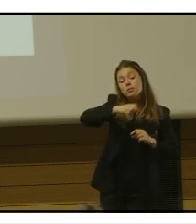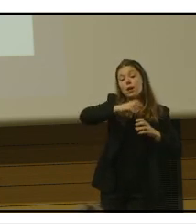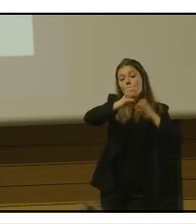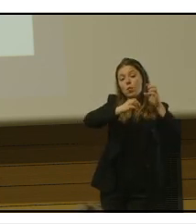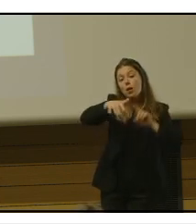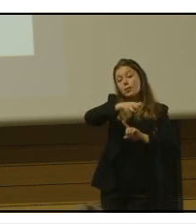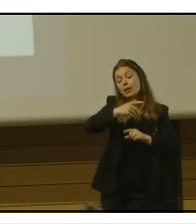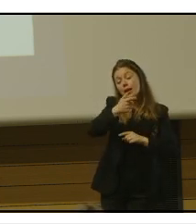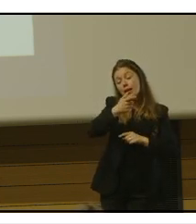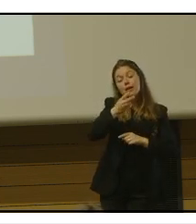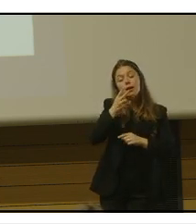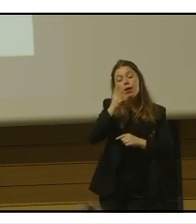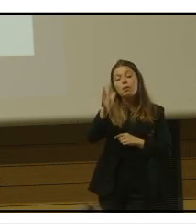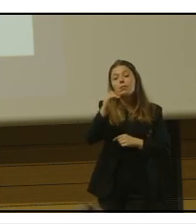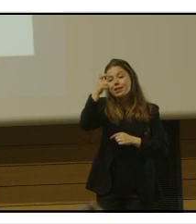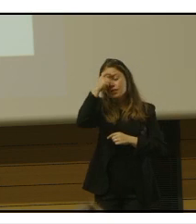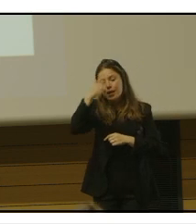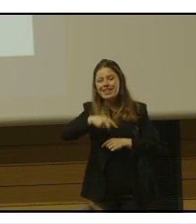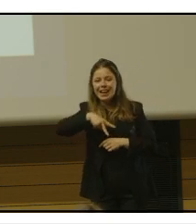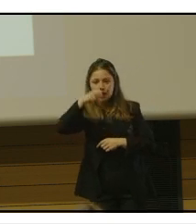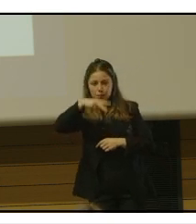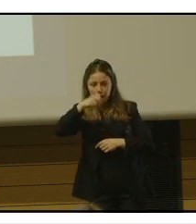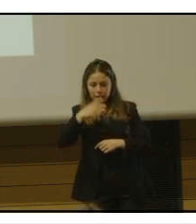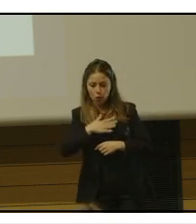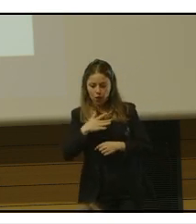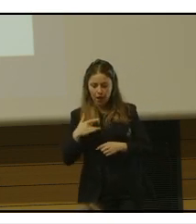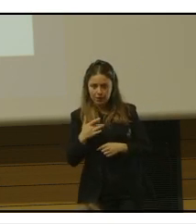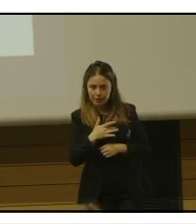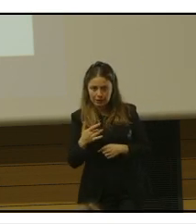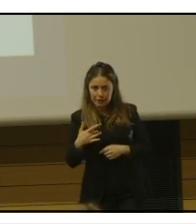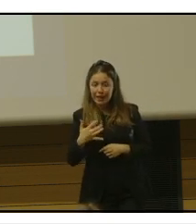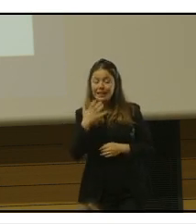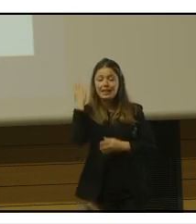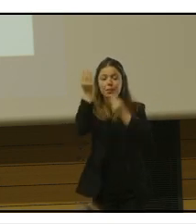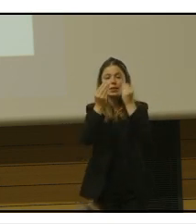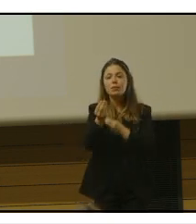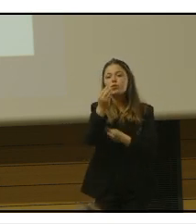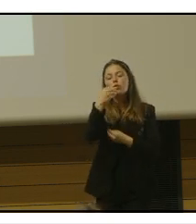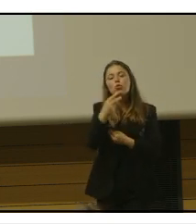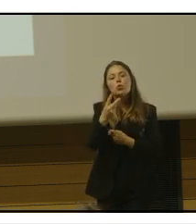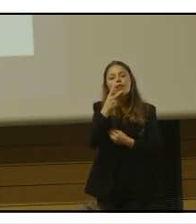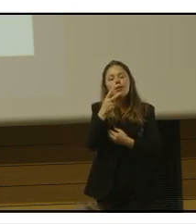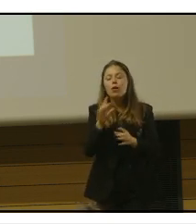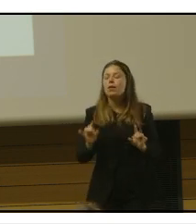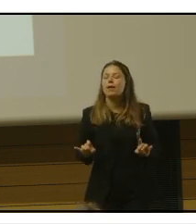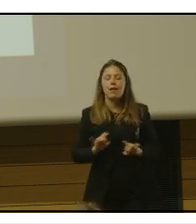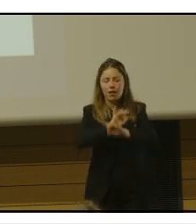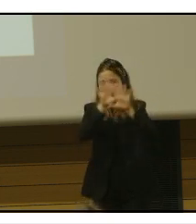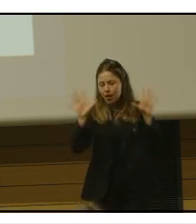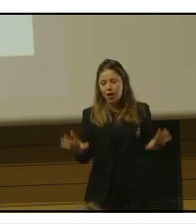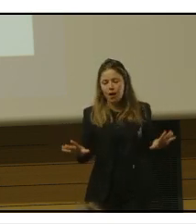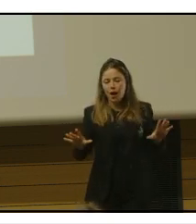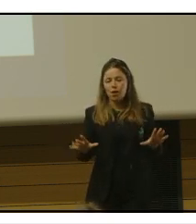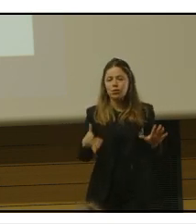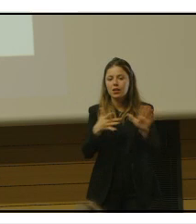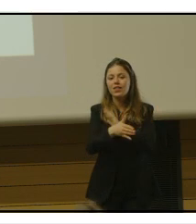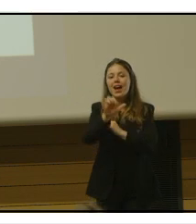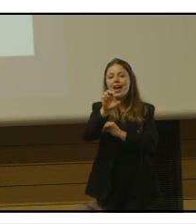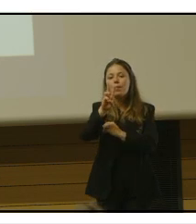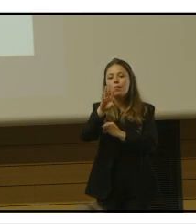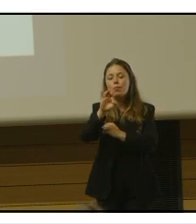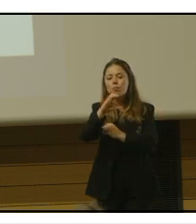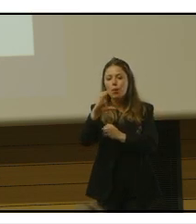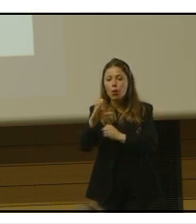las enfermedades respiratorias. Cuando pensamos en el consumo de tabaco, está clarísimo que el tabaco produce EPOC, pero